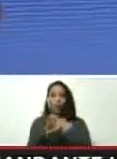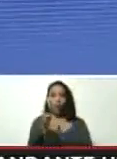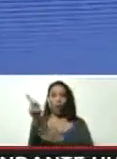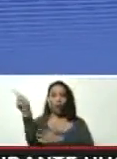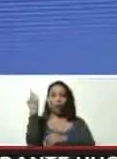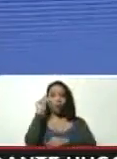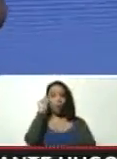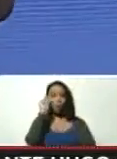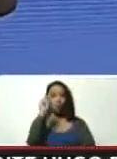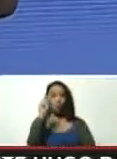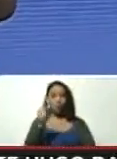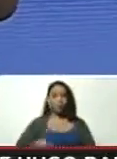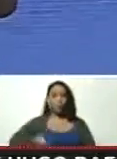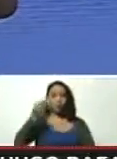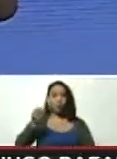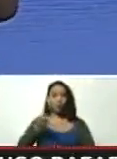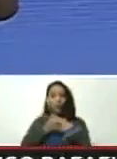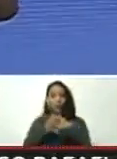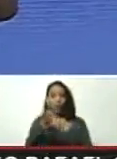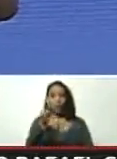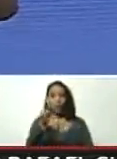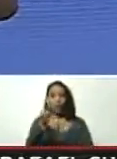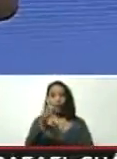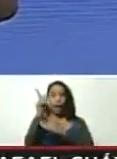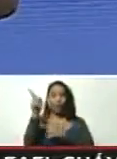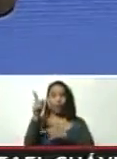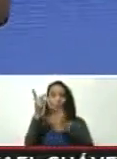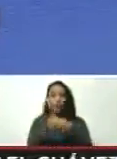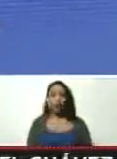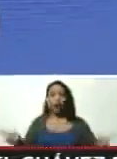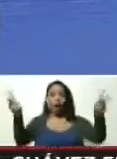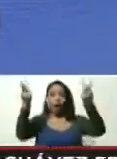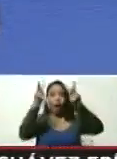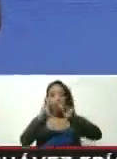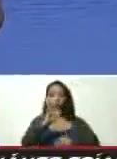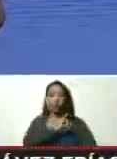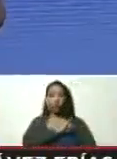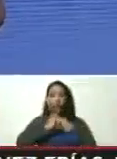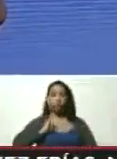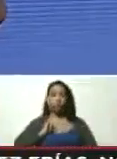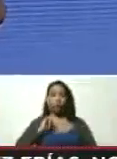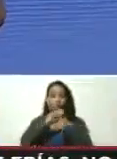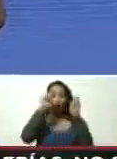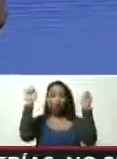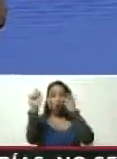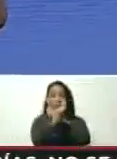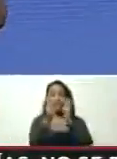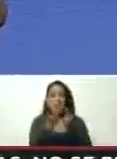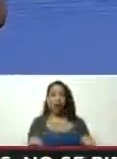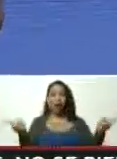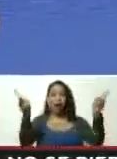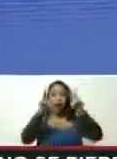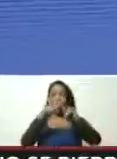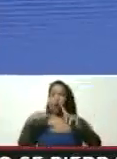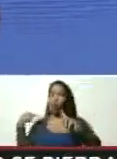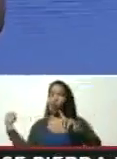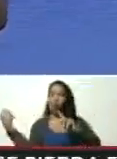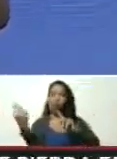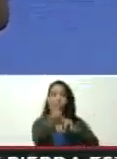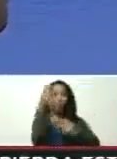punto de inflexión. La lealtad pasó de ser un valor individual a convertirse en un valor colectivo del